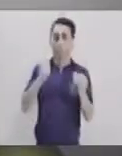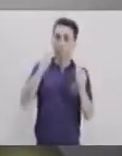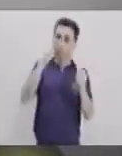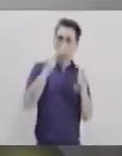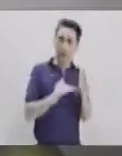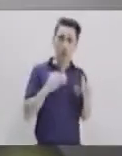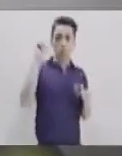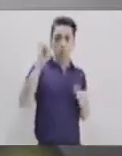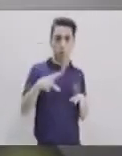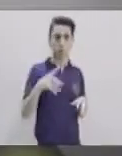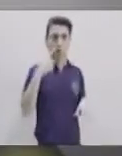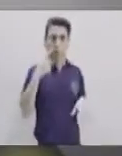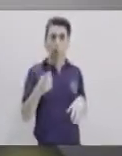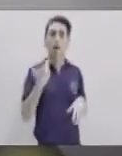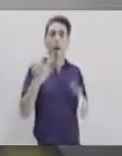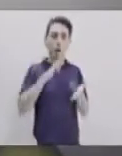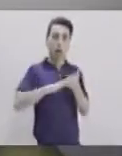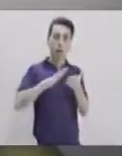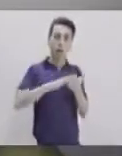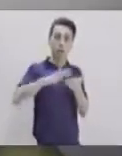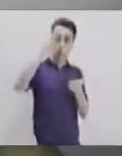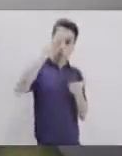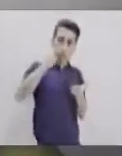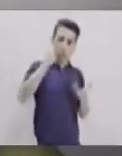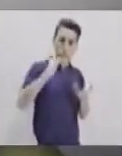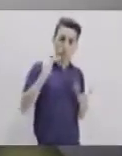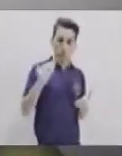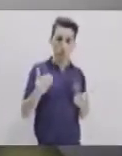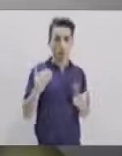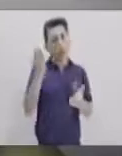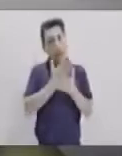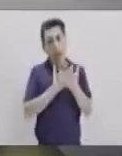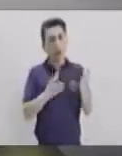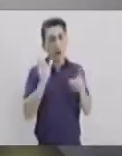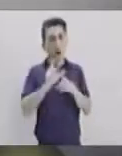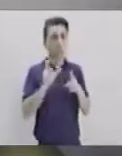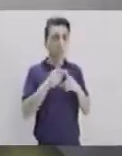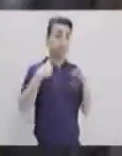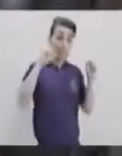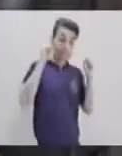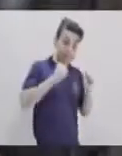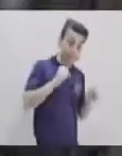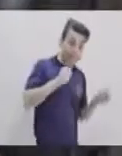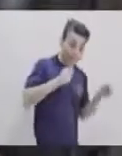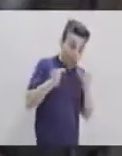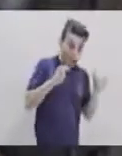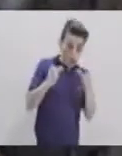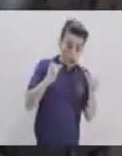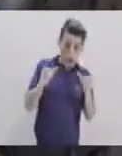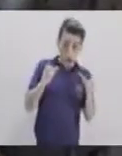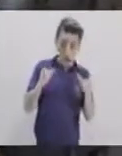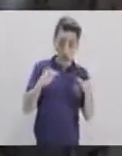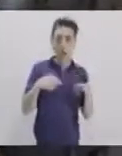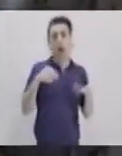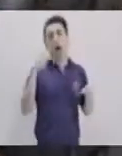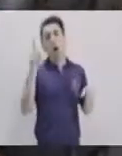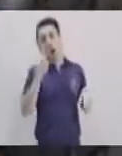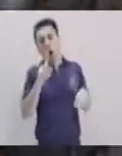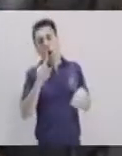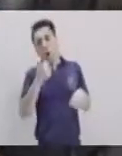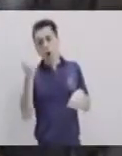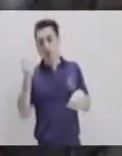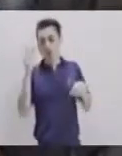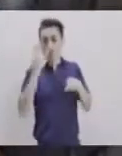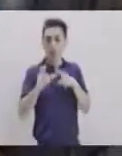como dejar ciertos gastos. Hay cosas que sí necesitamos comprar y hay otras cosas que no las necesitamos.